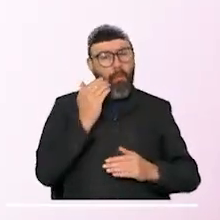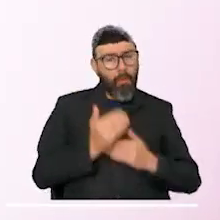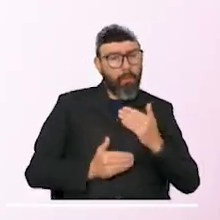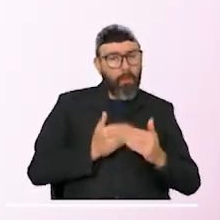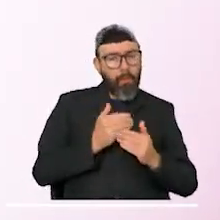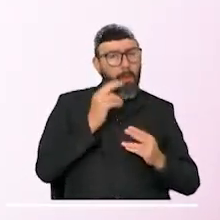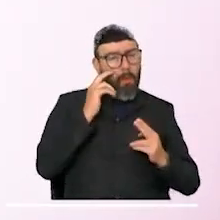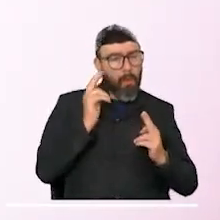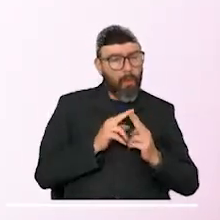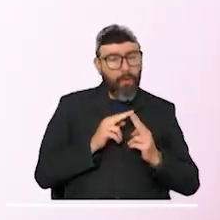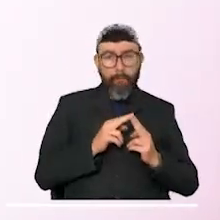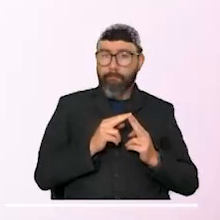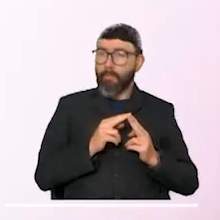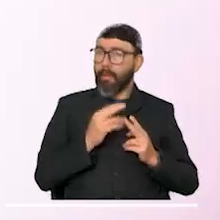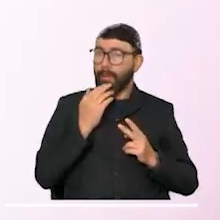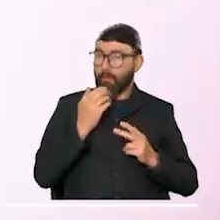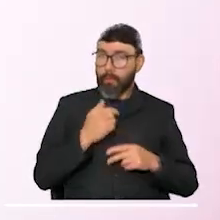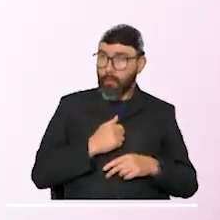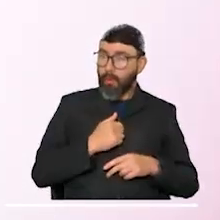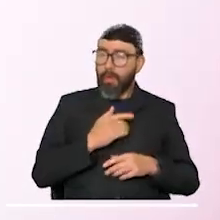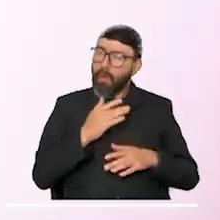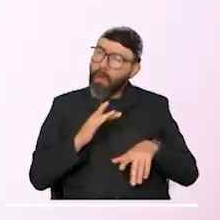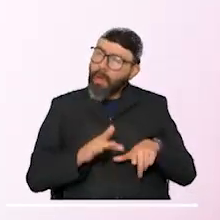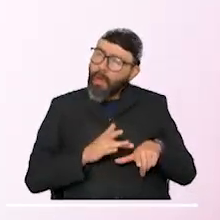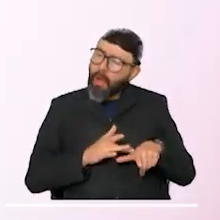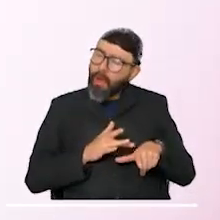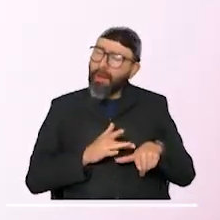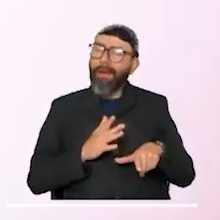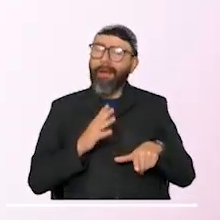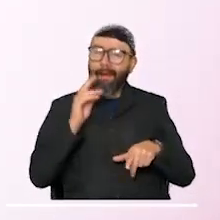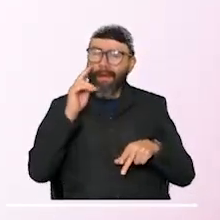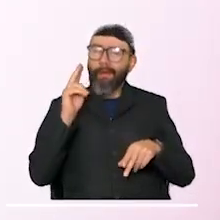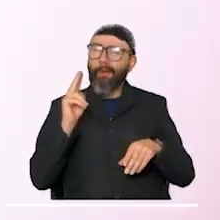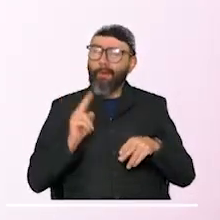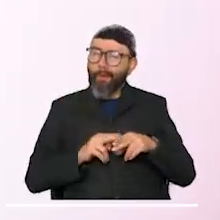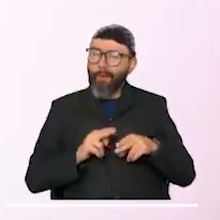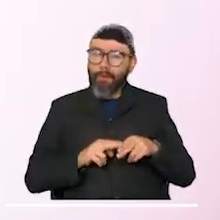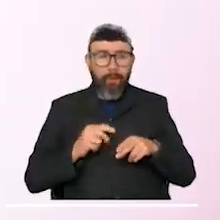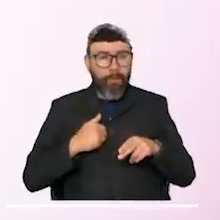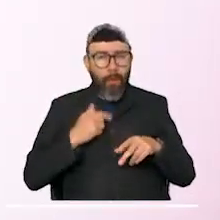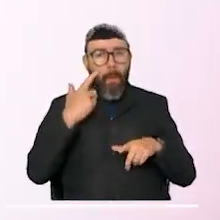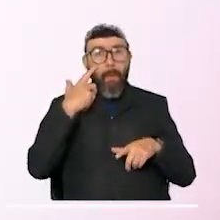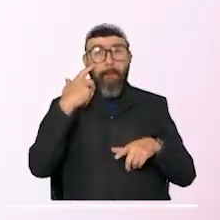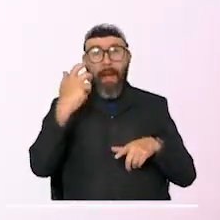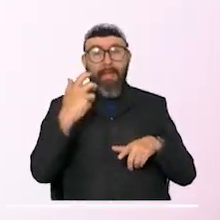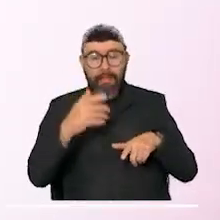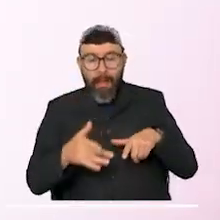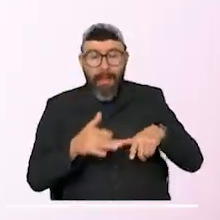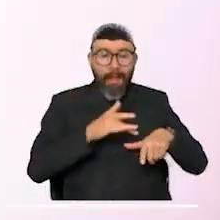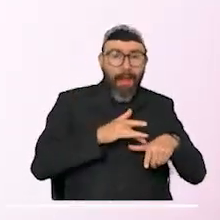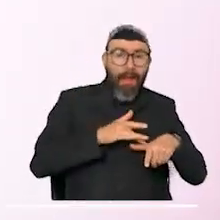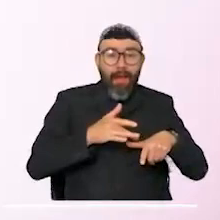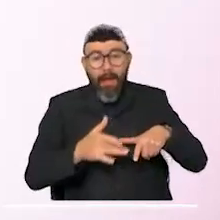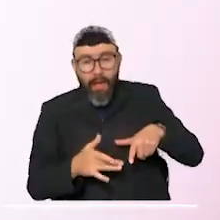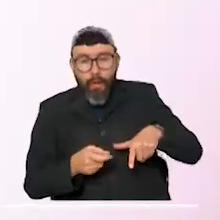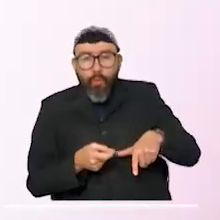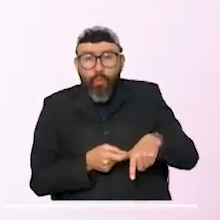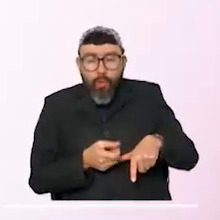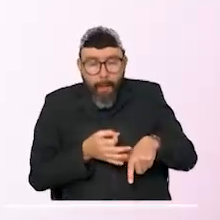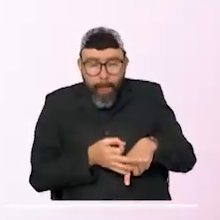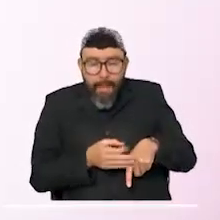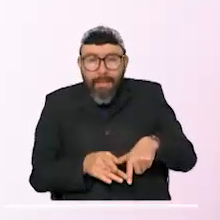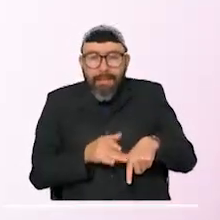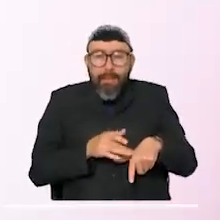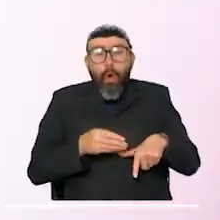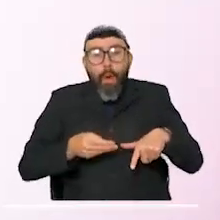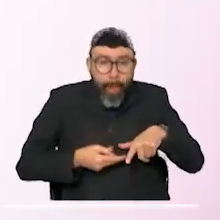yo me he tocado entonces puedo saber si es que por ejemplo mi punto de mayor excitación está entonces más anterior si está cerca del clítores y está